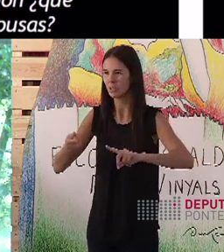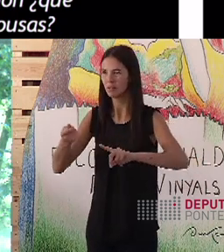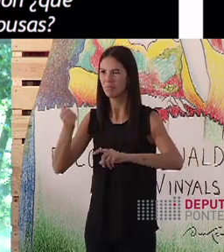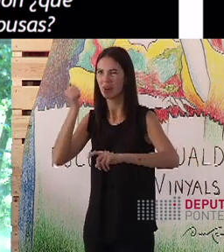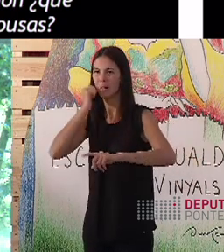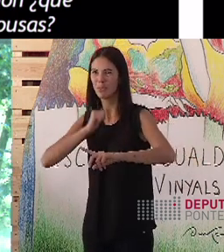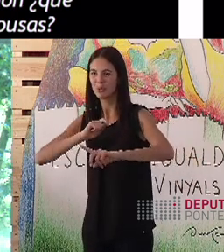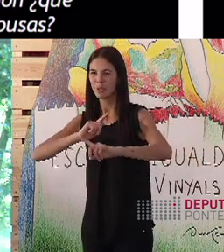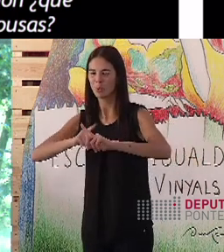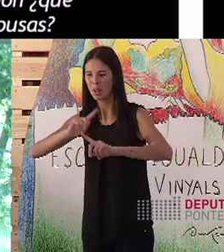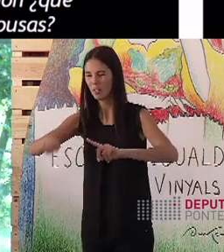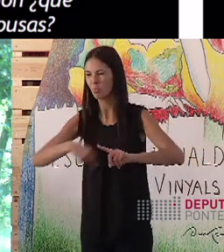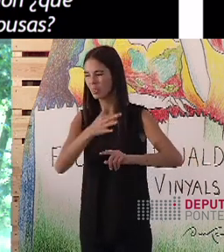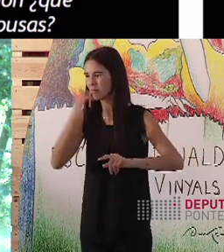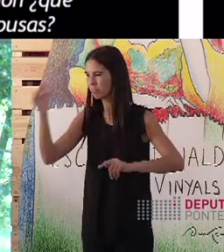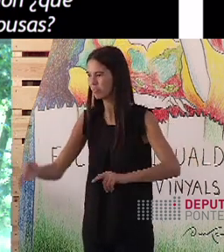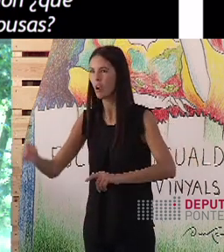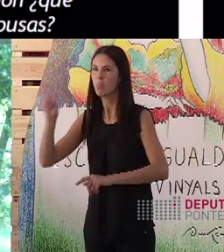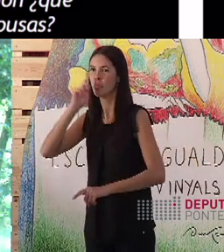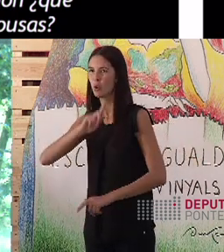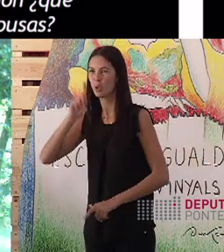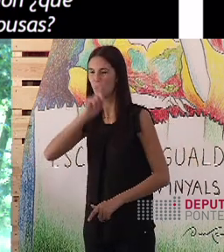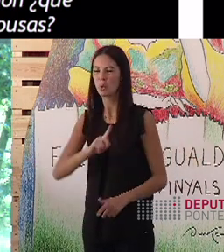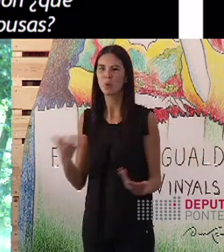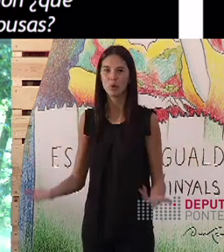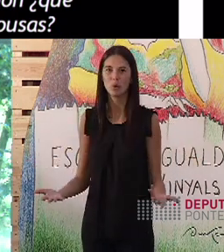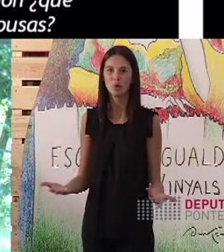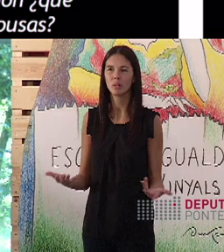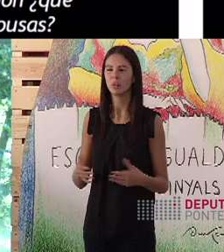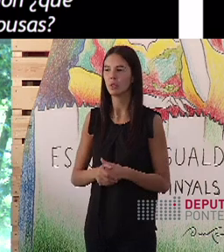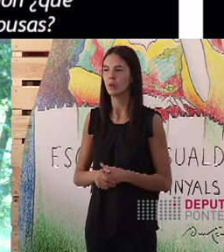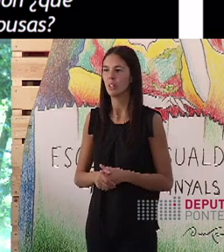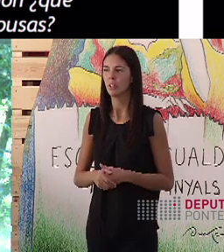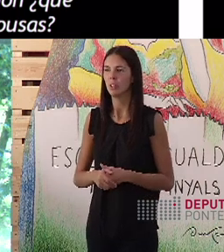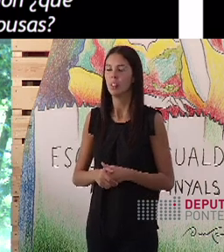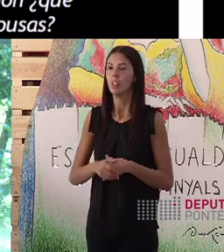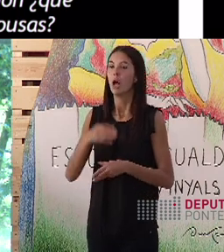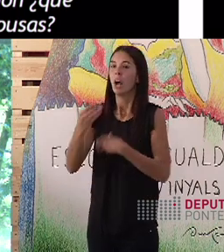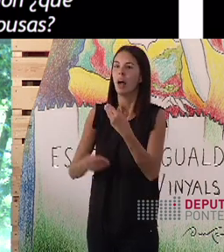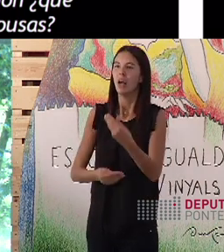despois pase á prostitución? Que